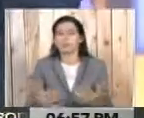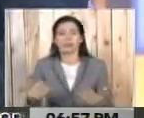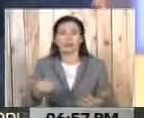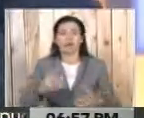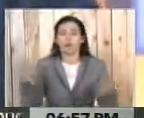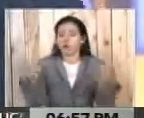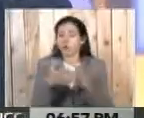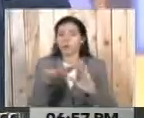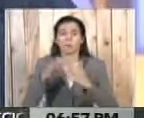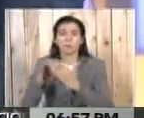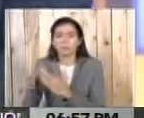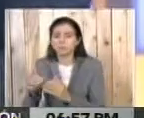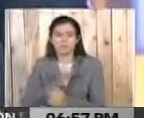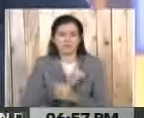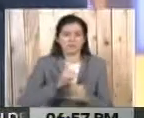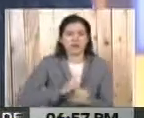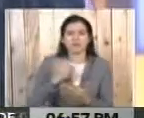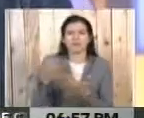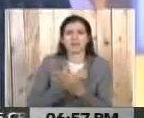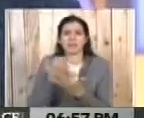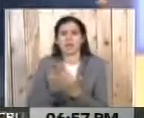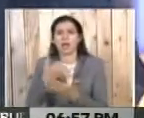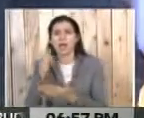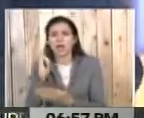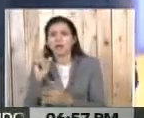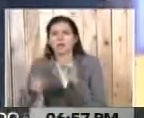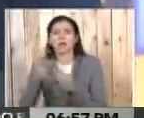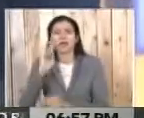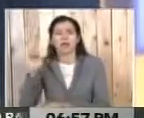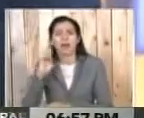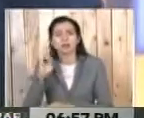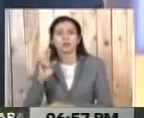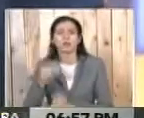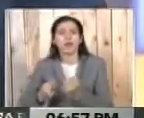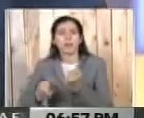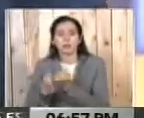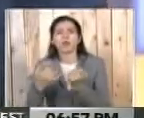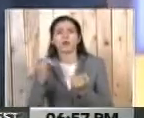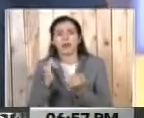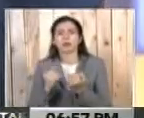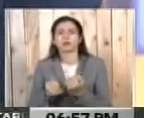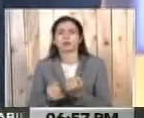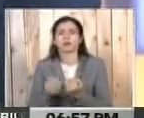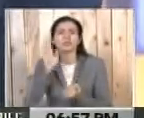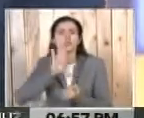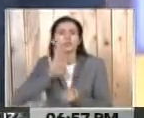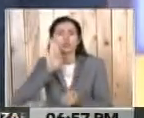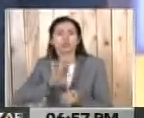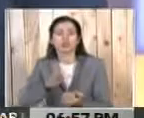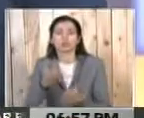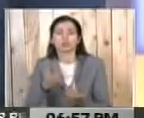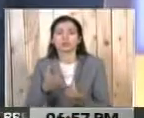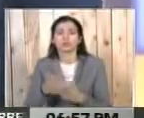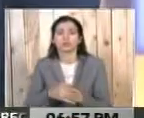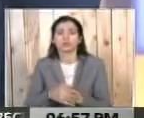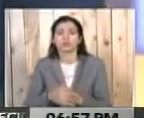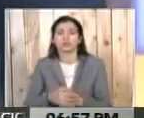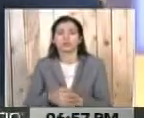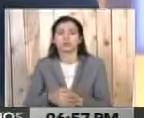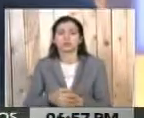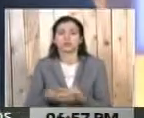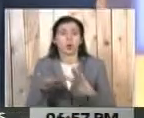ahí hay sectores privados, ahí hay evangélicos, ahí hay algunas radios que tienen financiamiento sucio o proveniente del delito. Hay comunitarios.